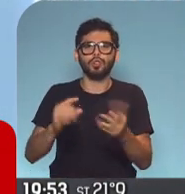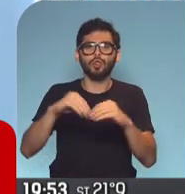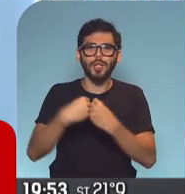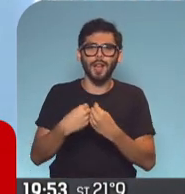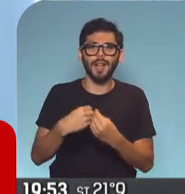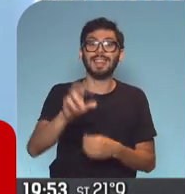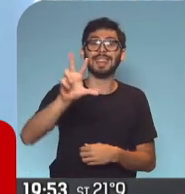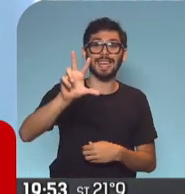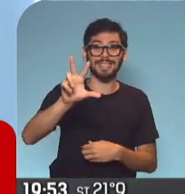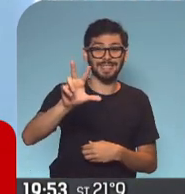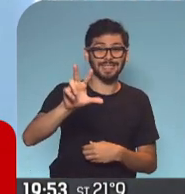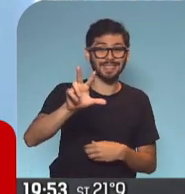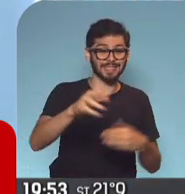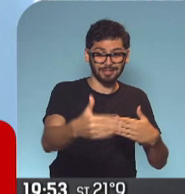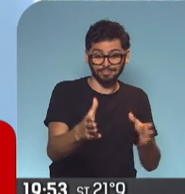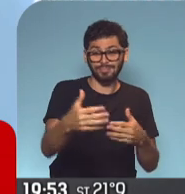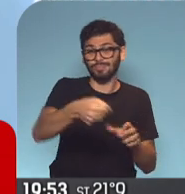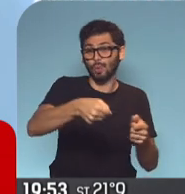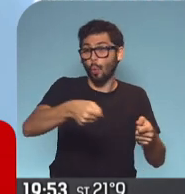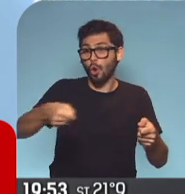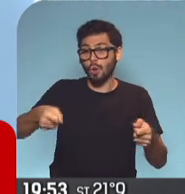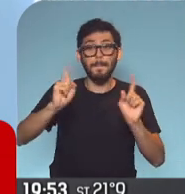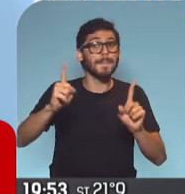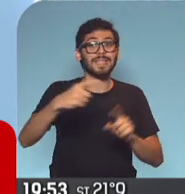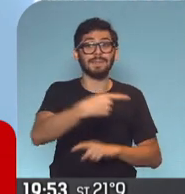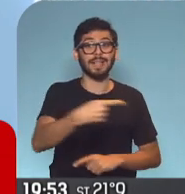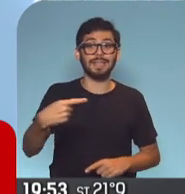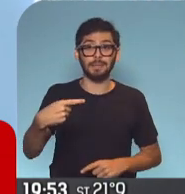3, todos producidos en la misma semana,